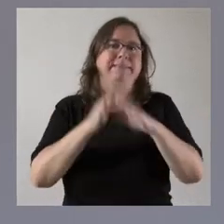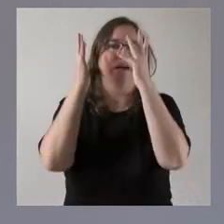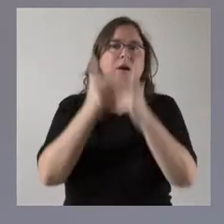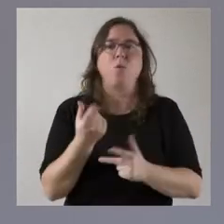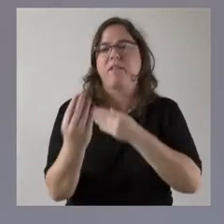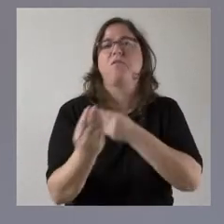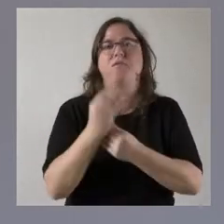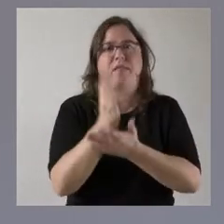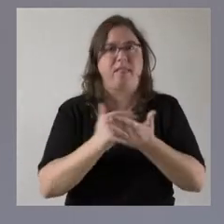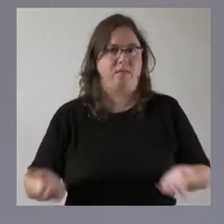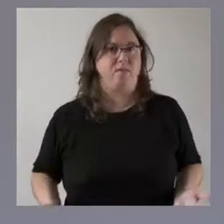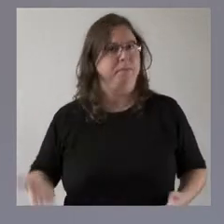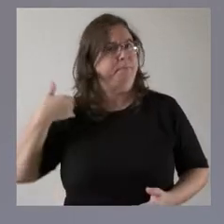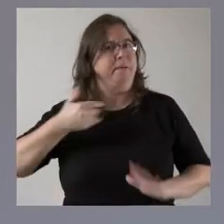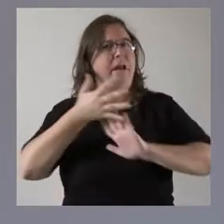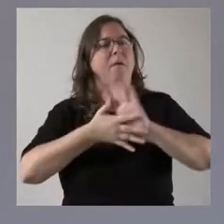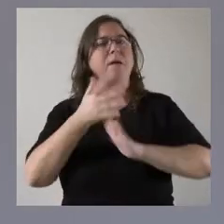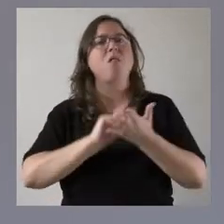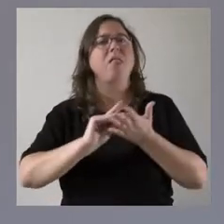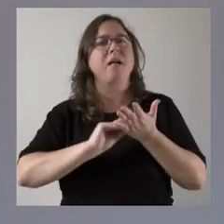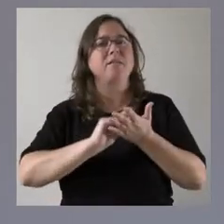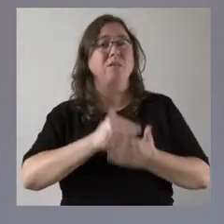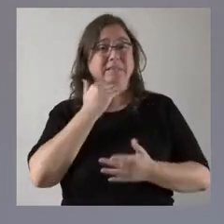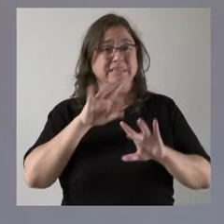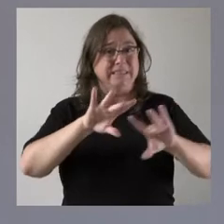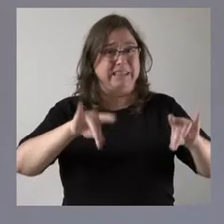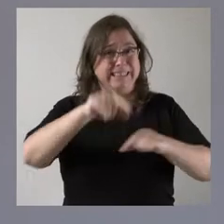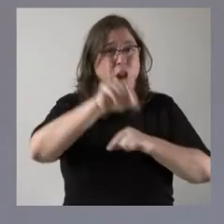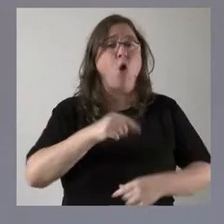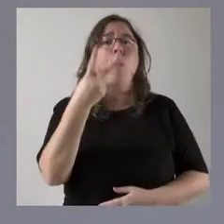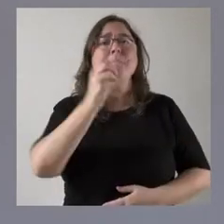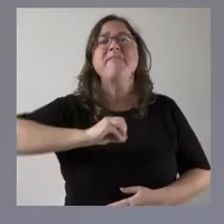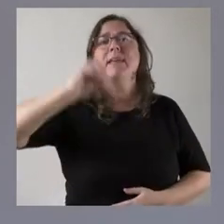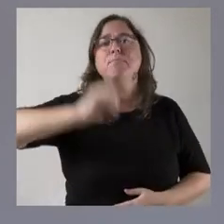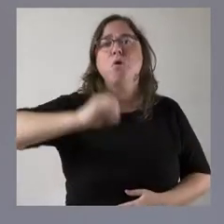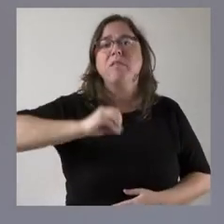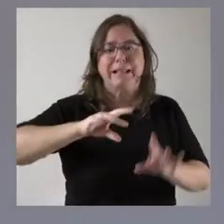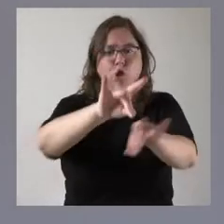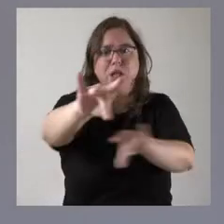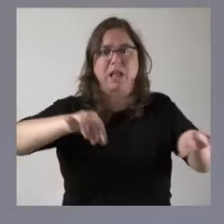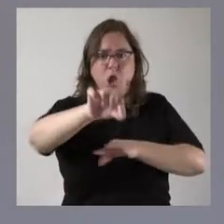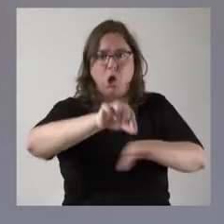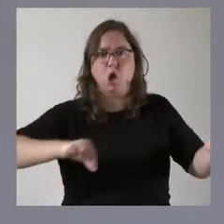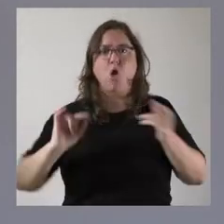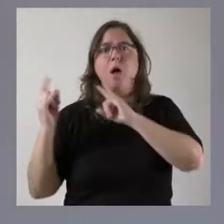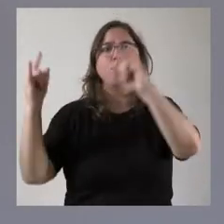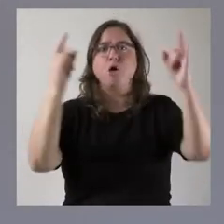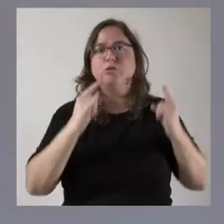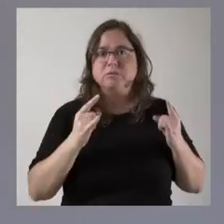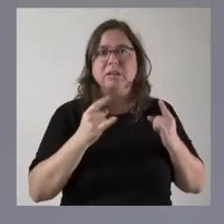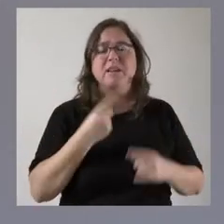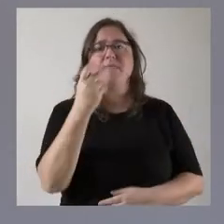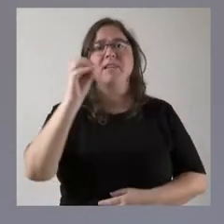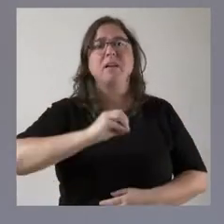la financiación autonómica en alguna ocasión hablábamos del dato de que tiene el 20% de la superficie forestal tiene que atender y